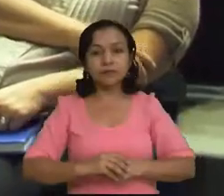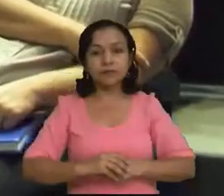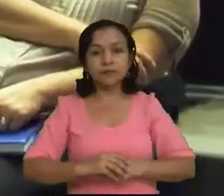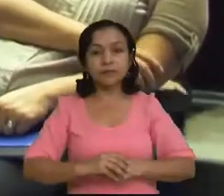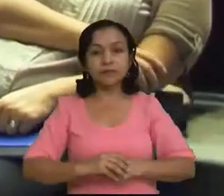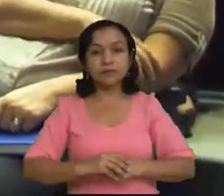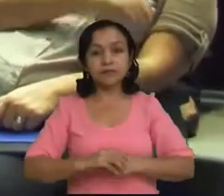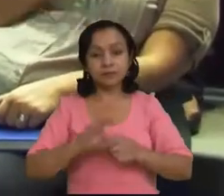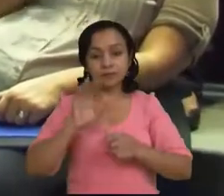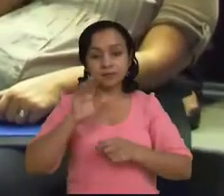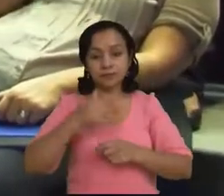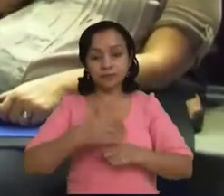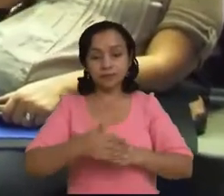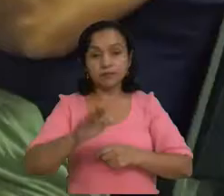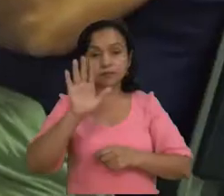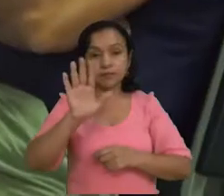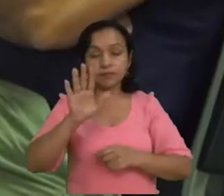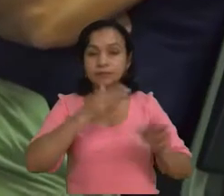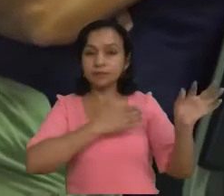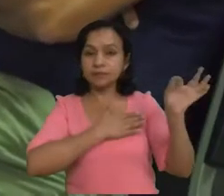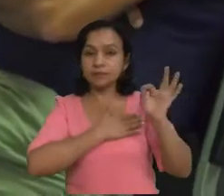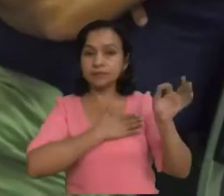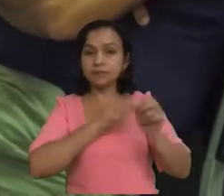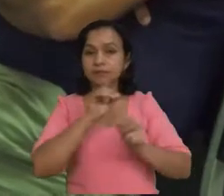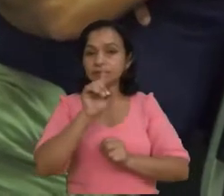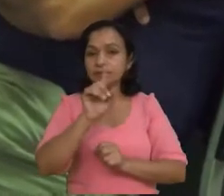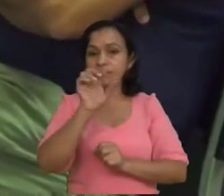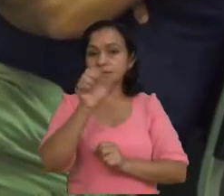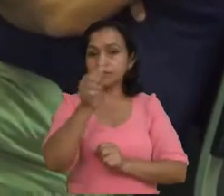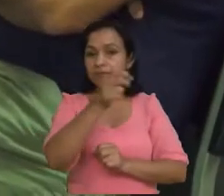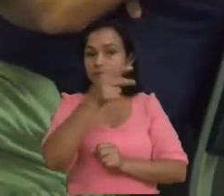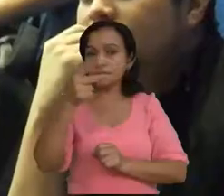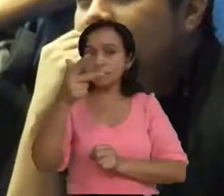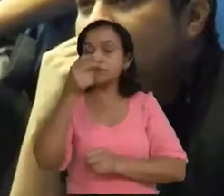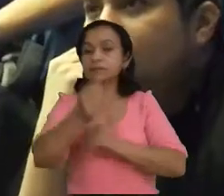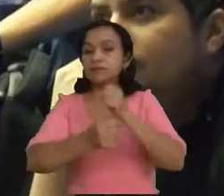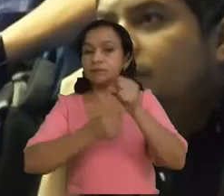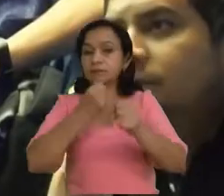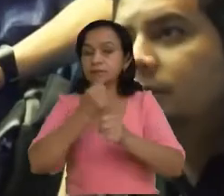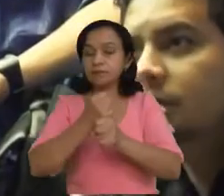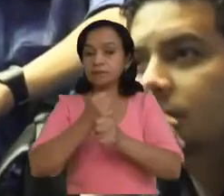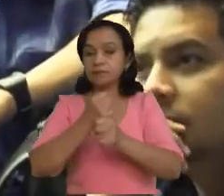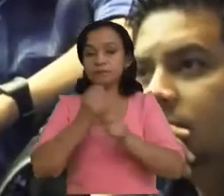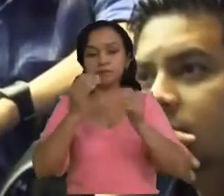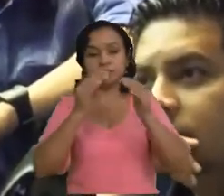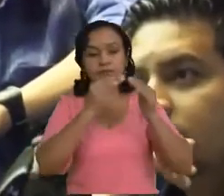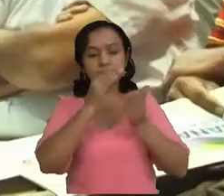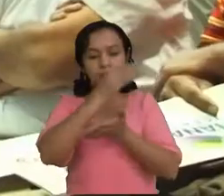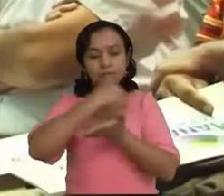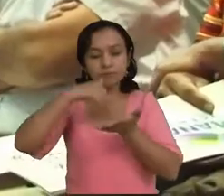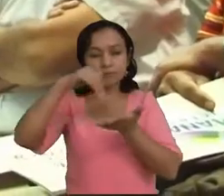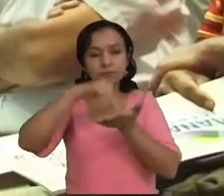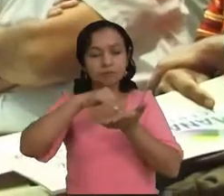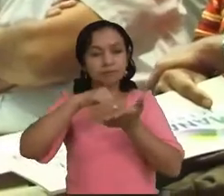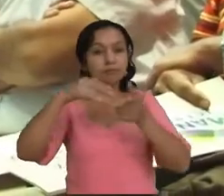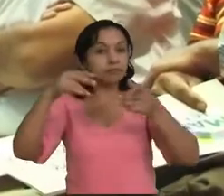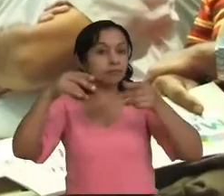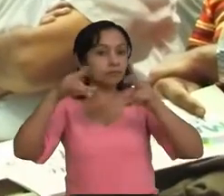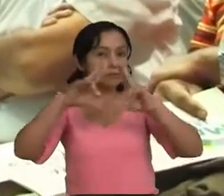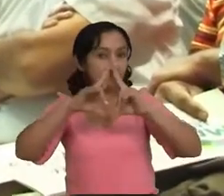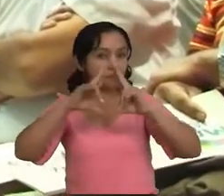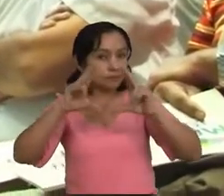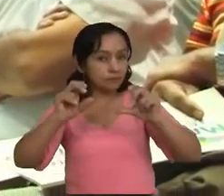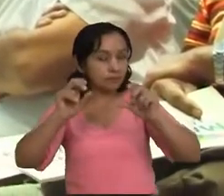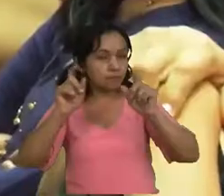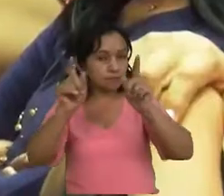Este 5 de febrero, Managua cumple 168 años de haber sido elevada al rango de capital de Nicaragua. Y para celebrar esta